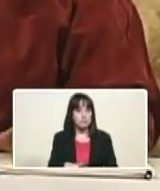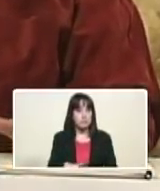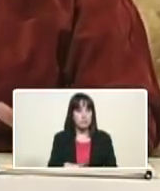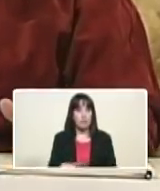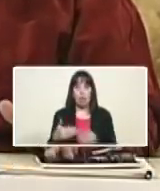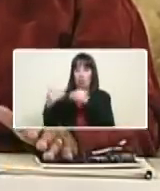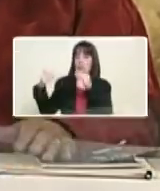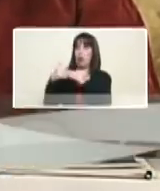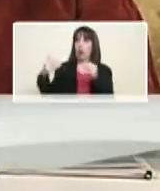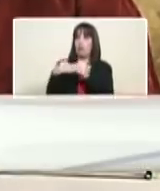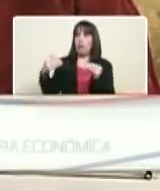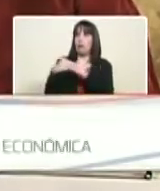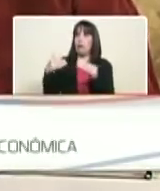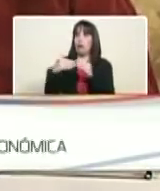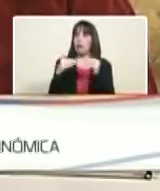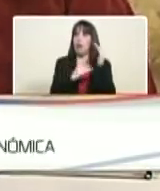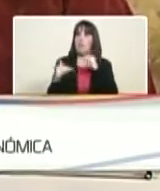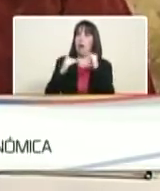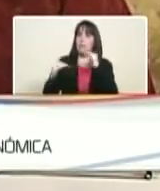precios criminales, ¿verdad?